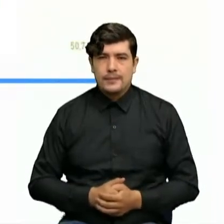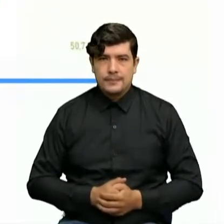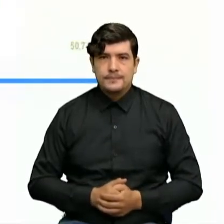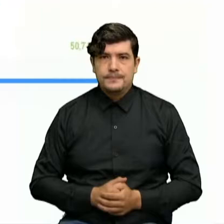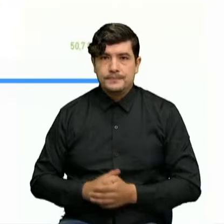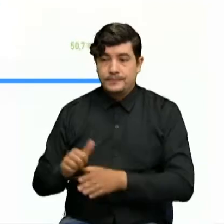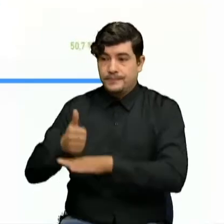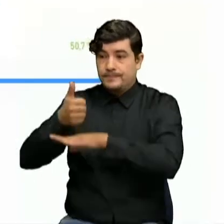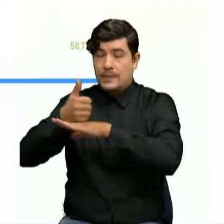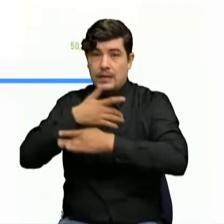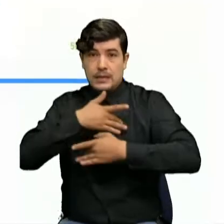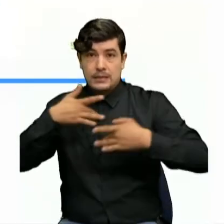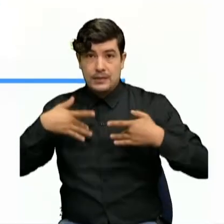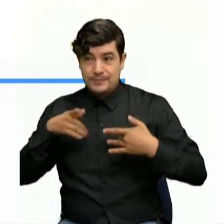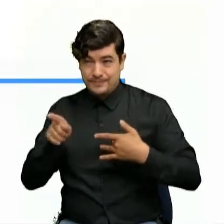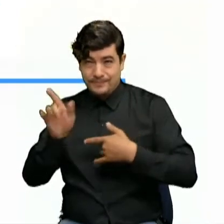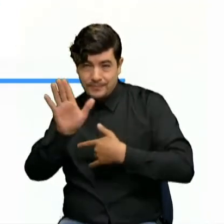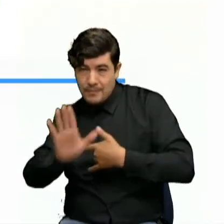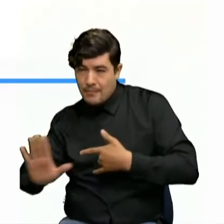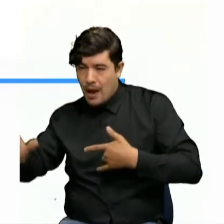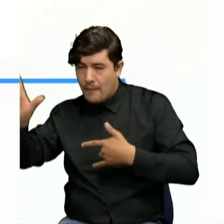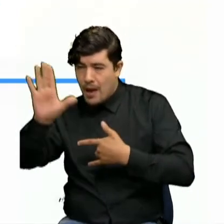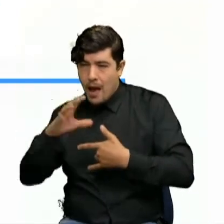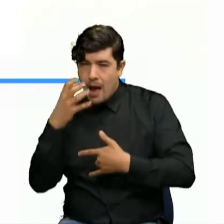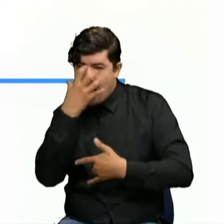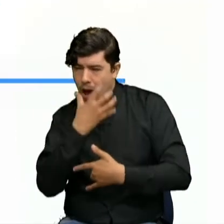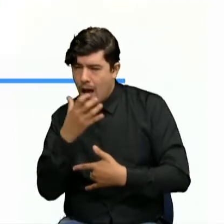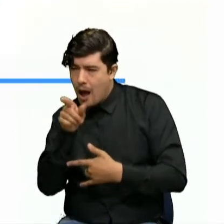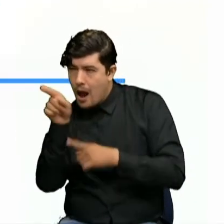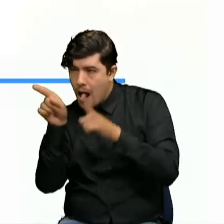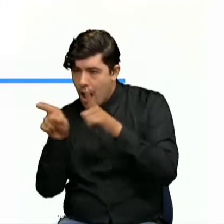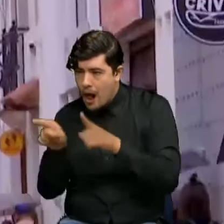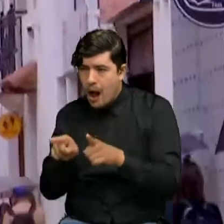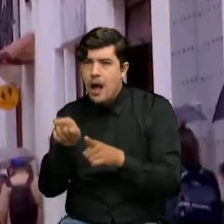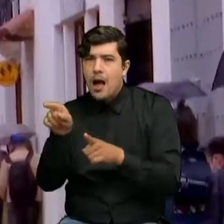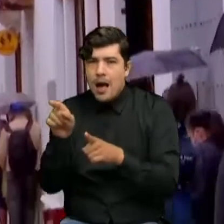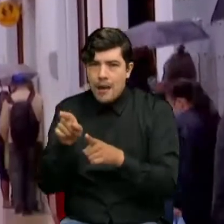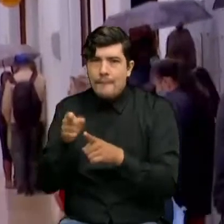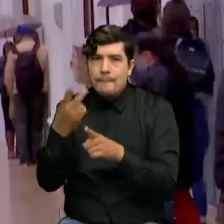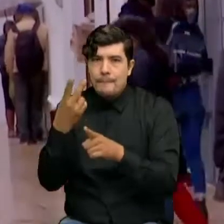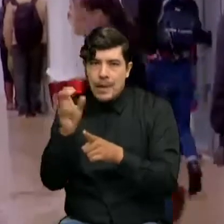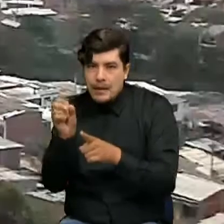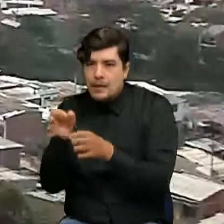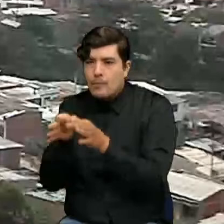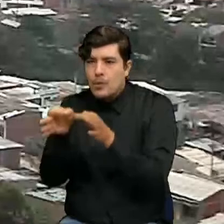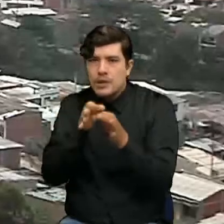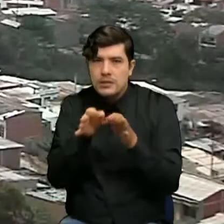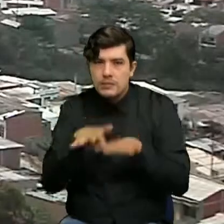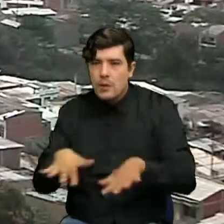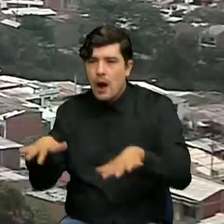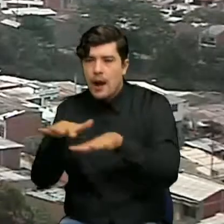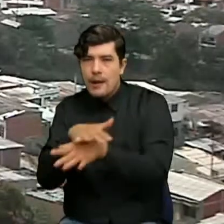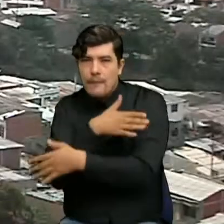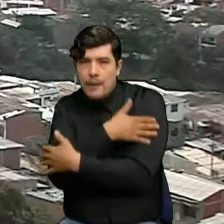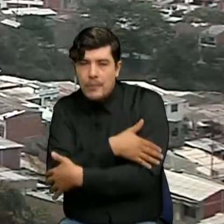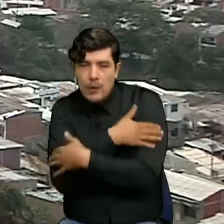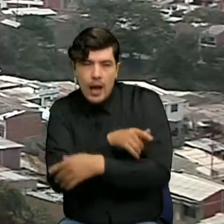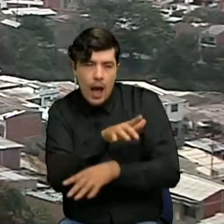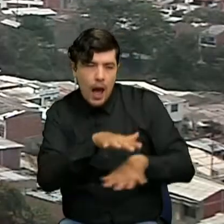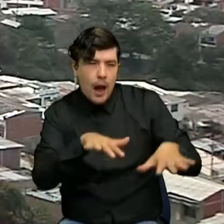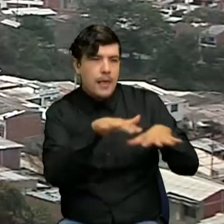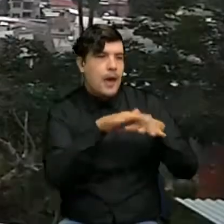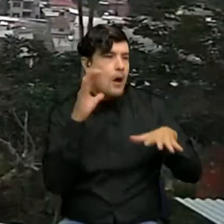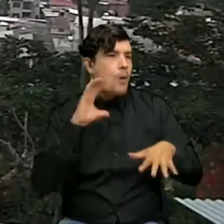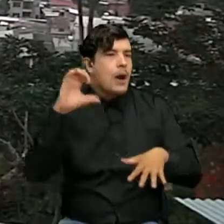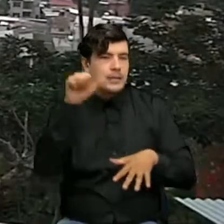autoridades de salud, a través de un mapa de calor, al menos 20 municipios de la provincia de Pamplona y Ocaña son las regiones más